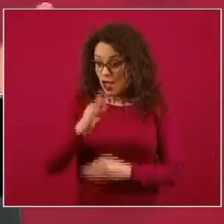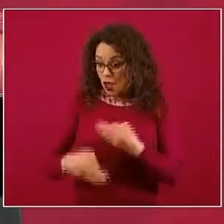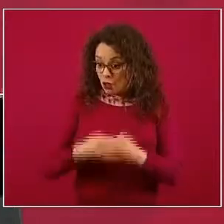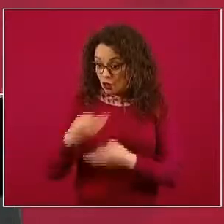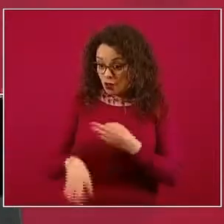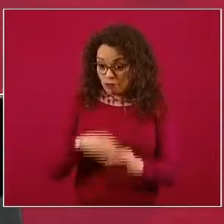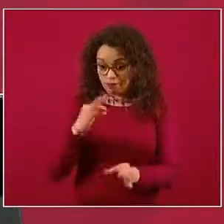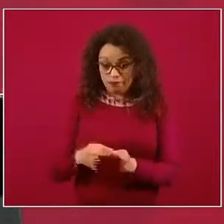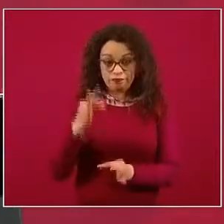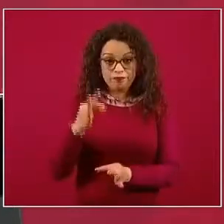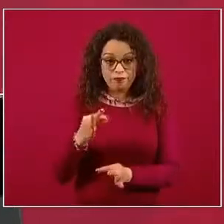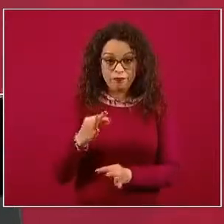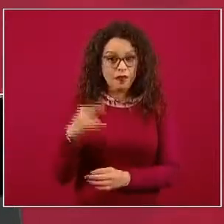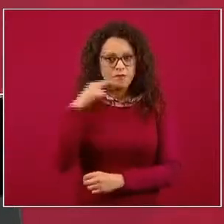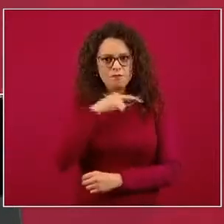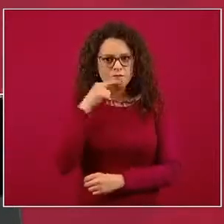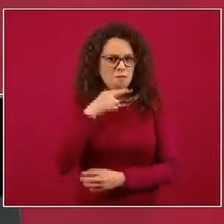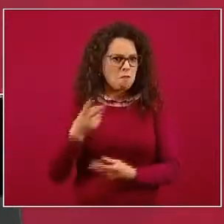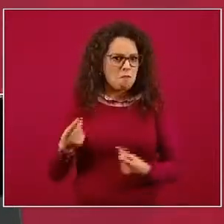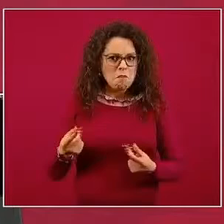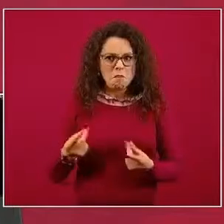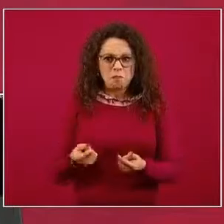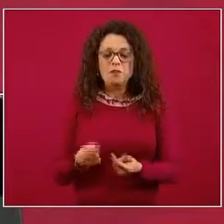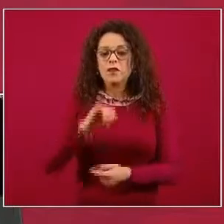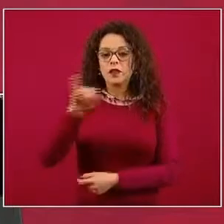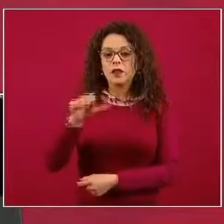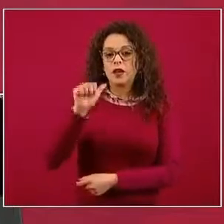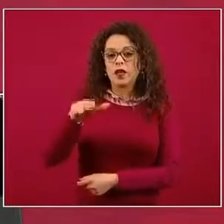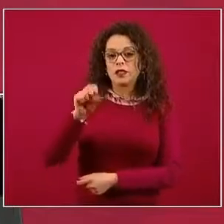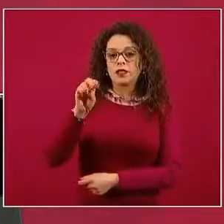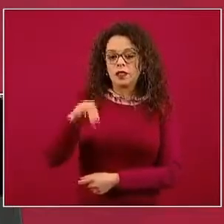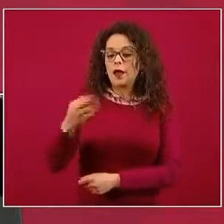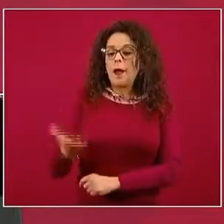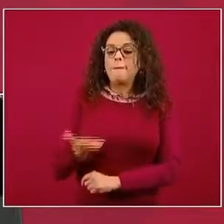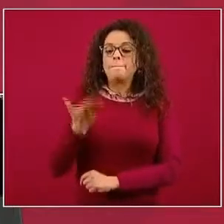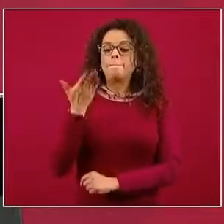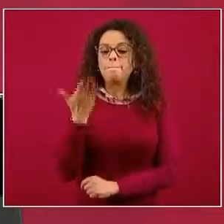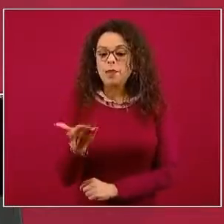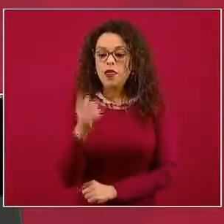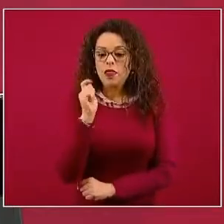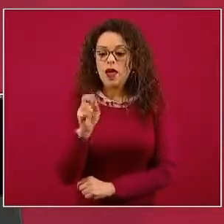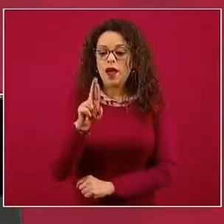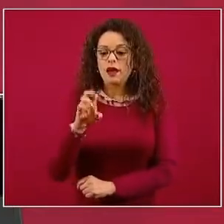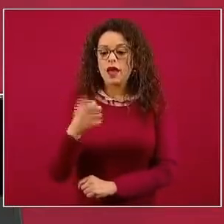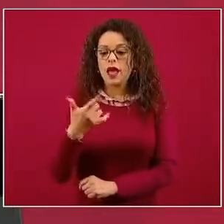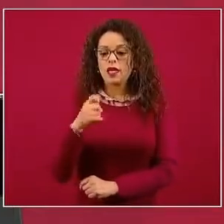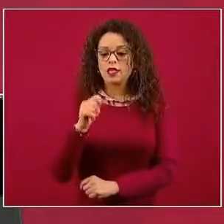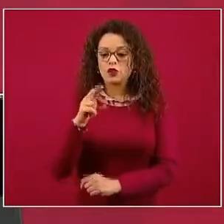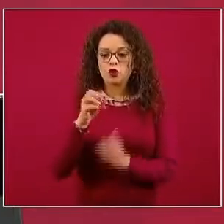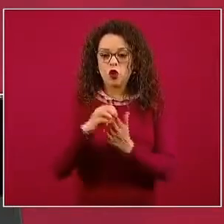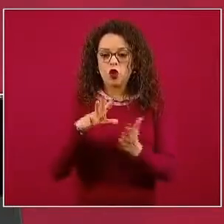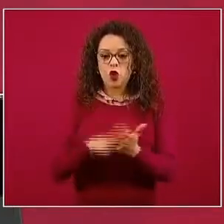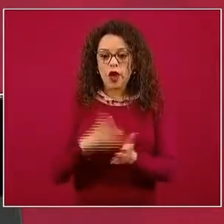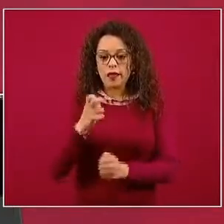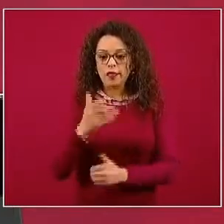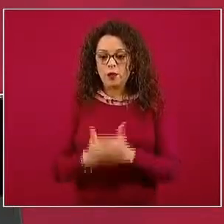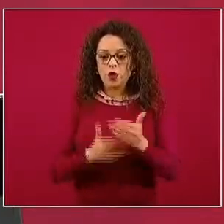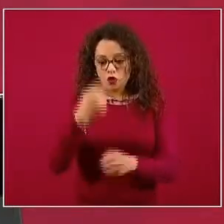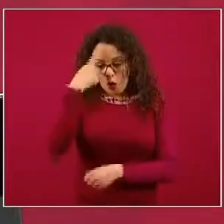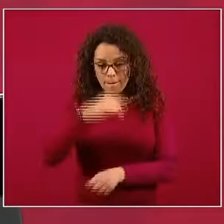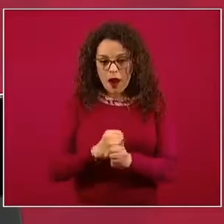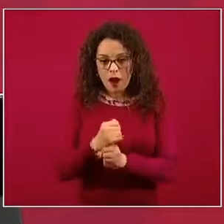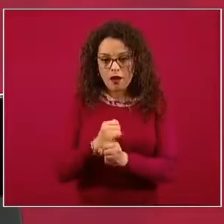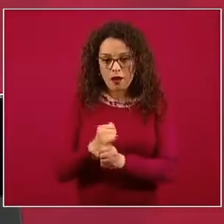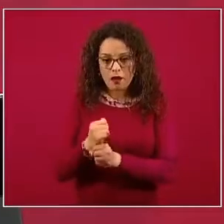que se resolvió muy rápidamente, Janssen solicitó el registro de su protocolo de investigación del